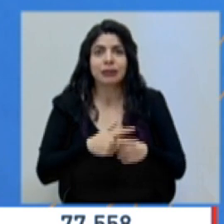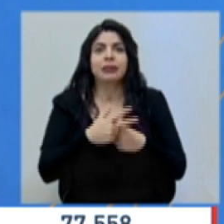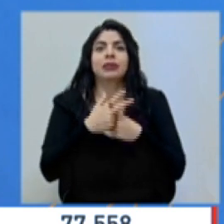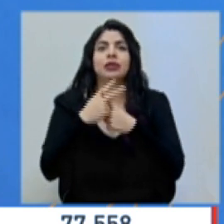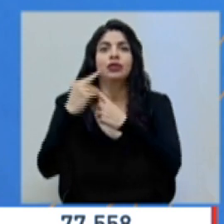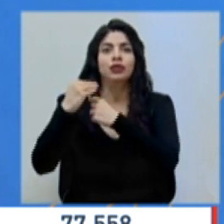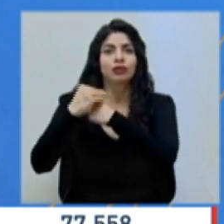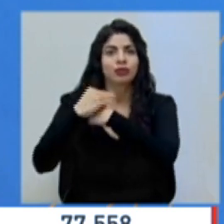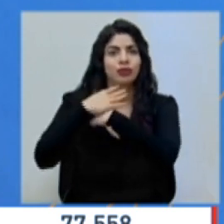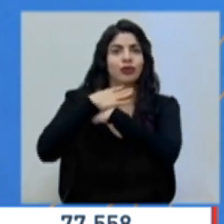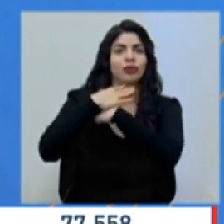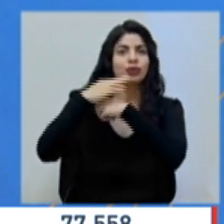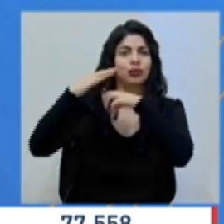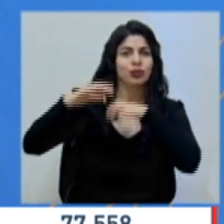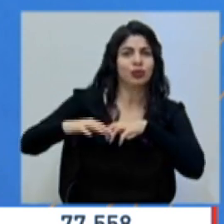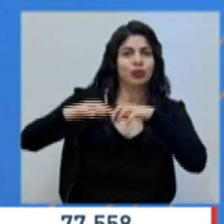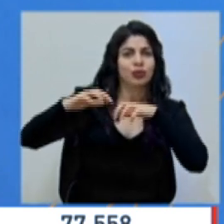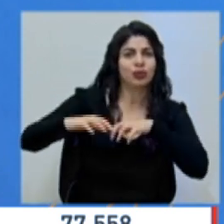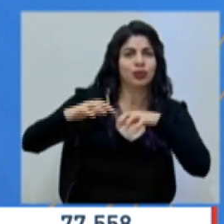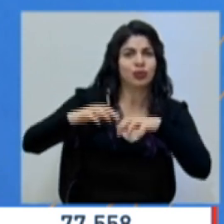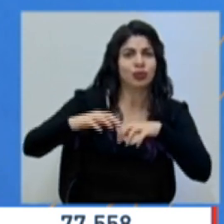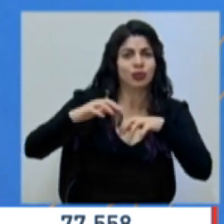efecto del temporal.